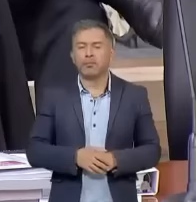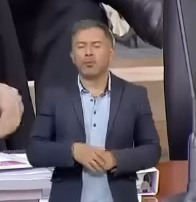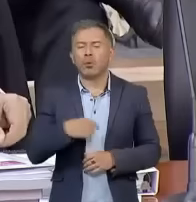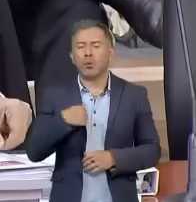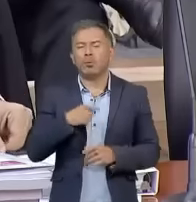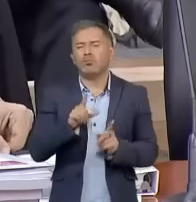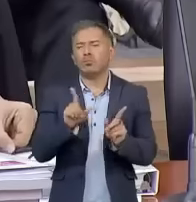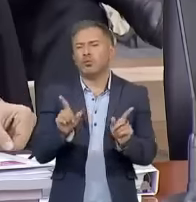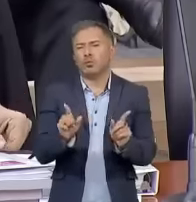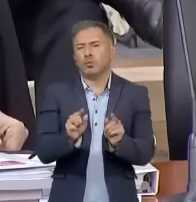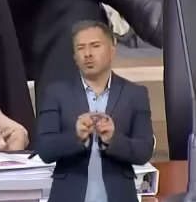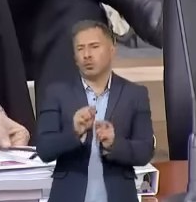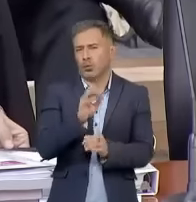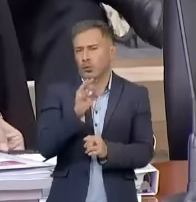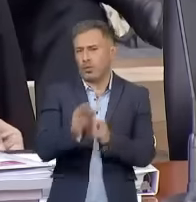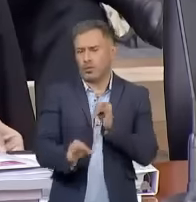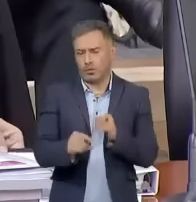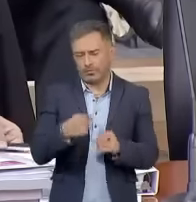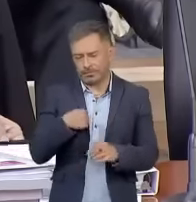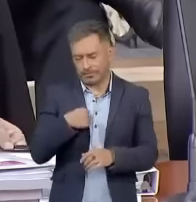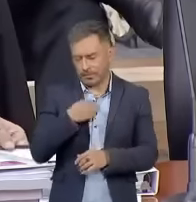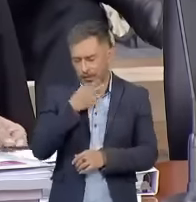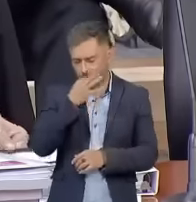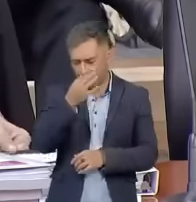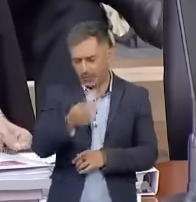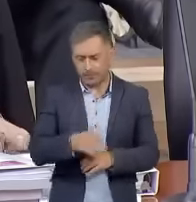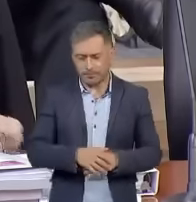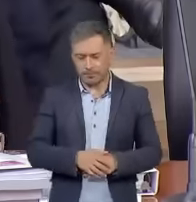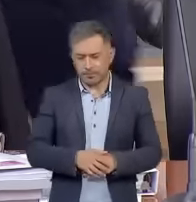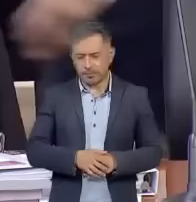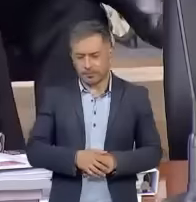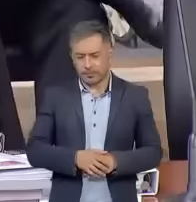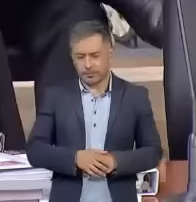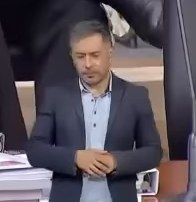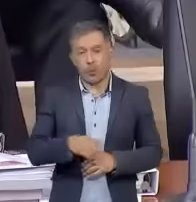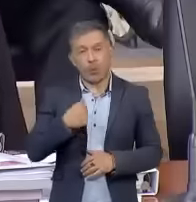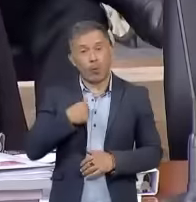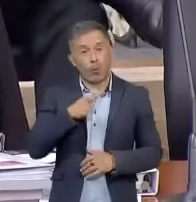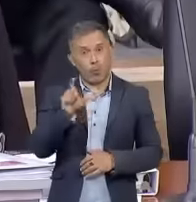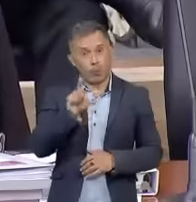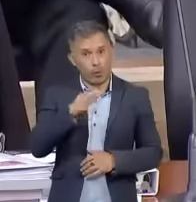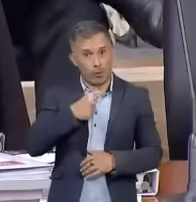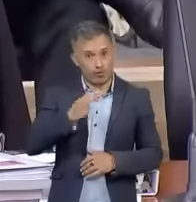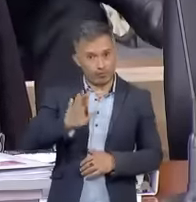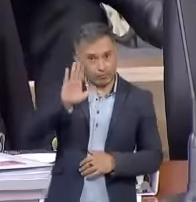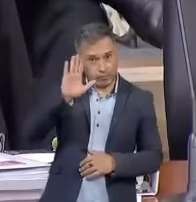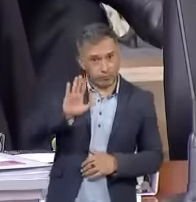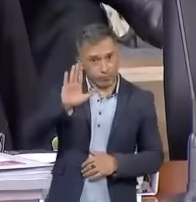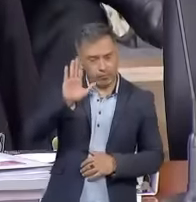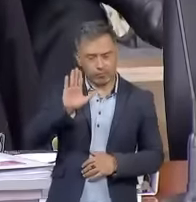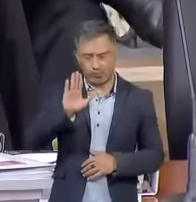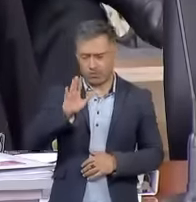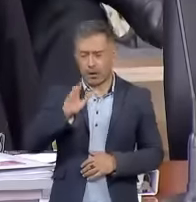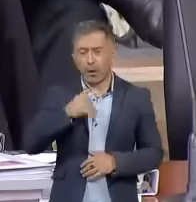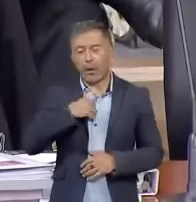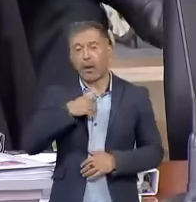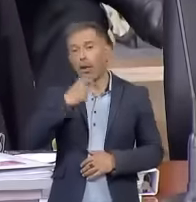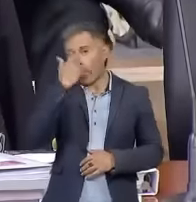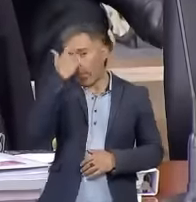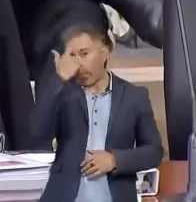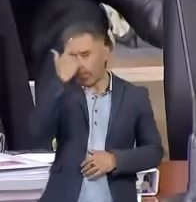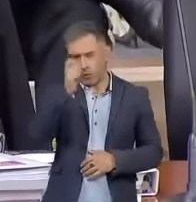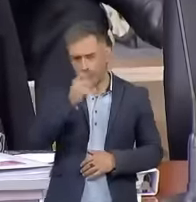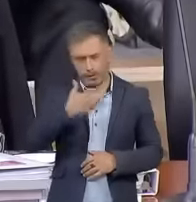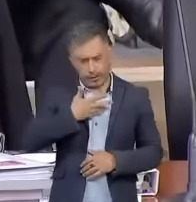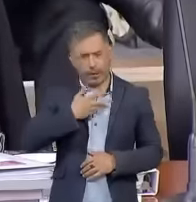finalizar planteando que todas las intervenciones que hago aquí son con pruebas de lo que